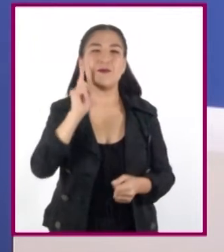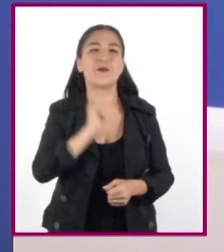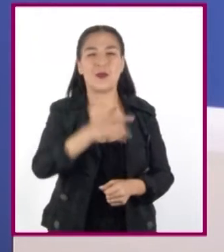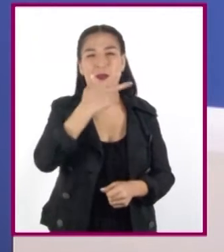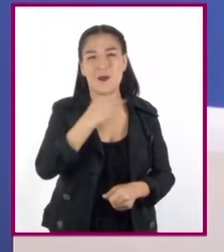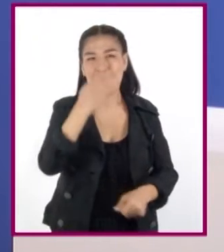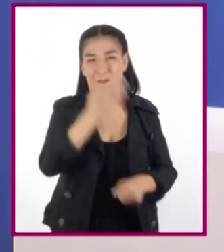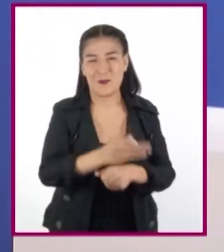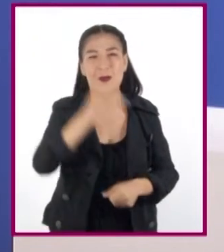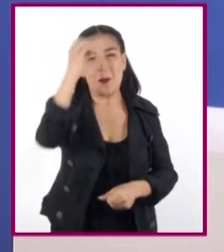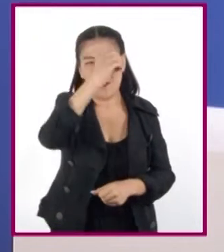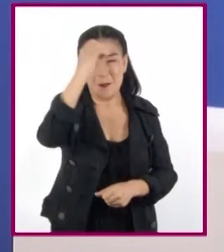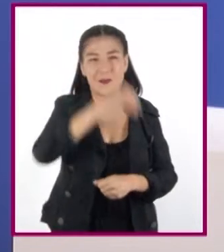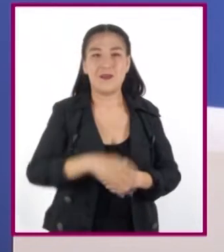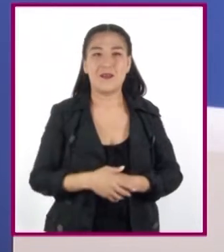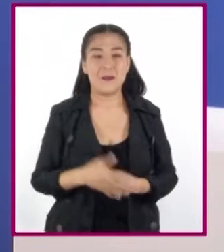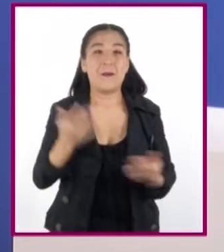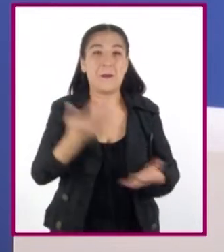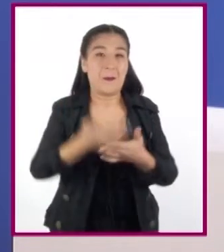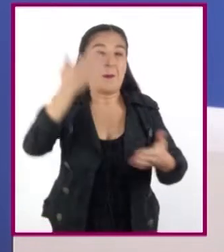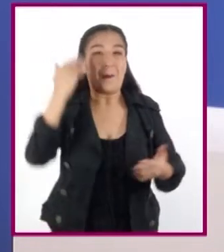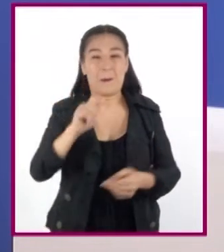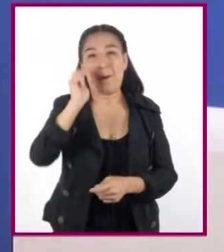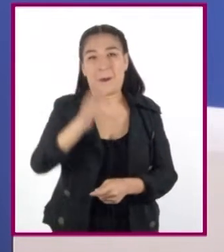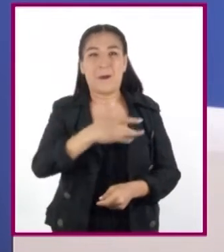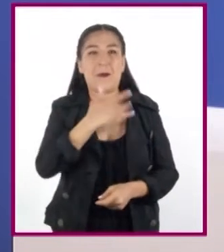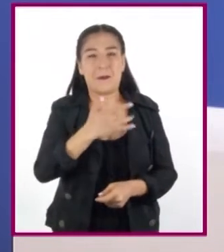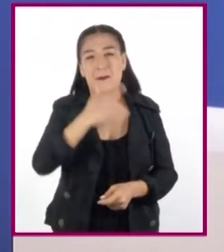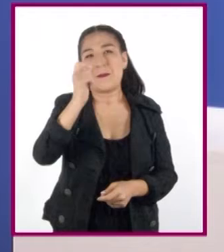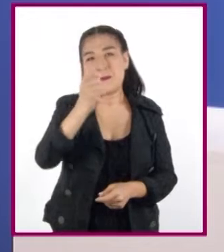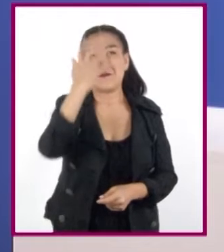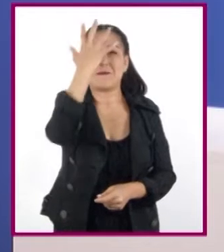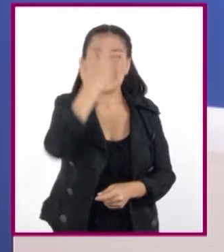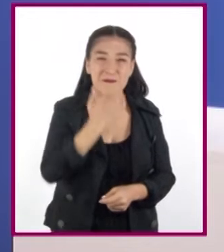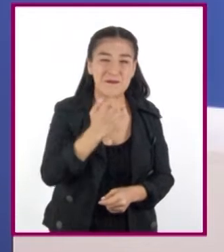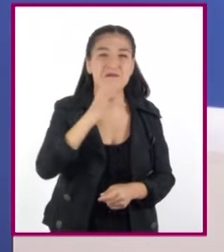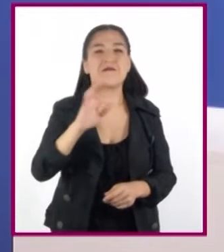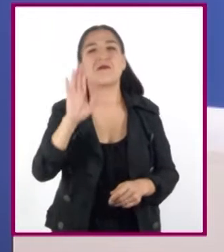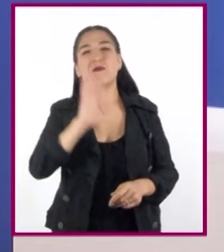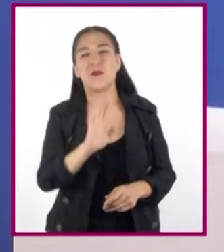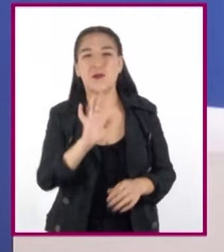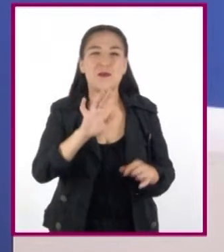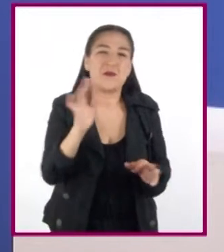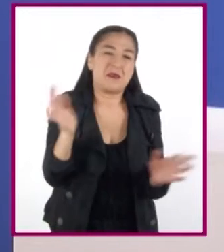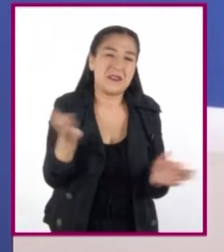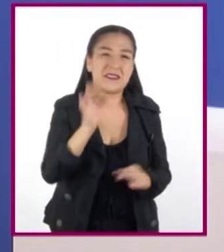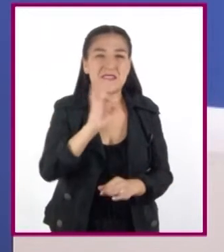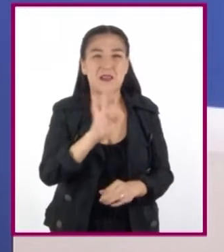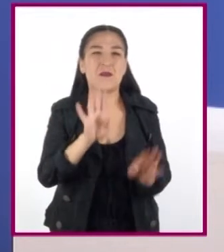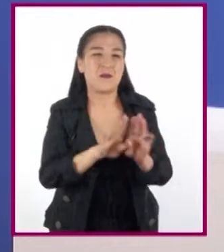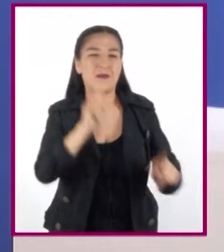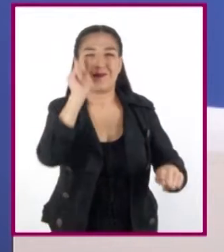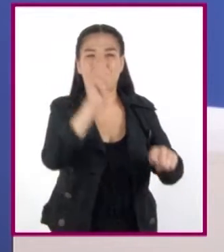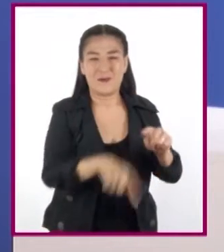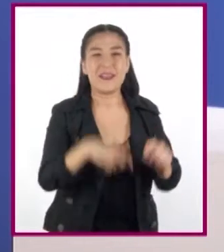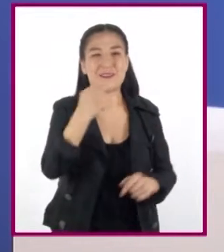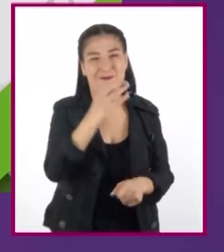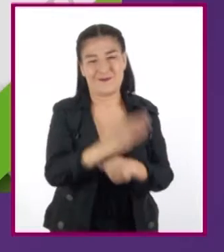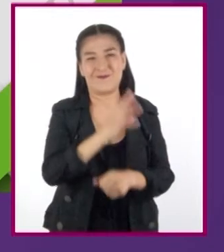respecto, si alguna vez han sentido que estuviera mal expresar lo que sintieron. Esto fue lo que nos